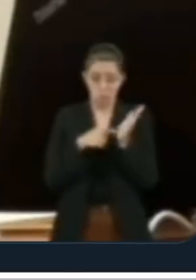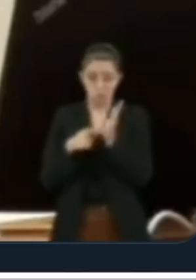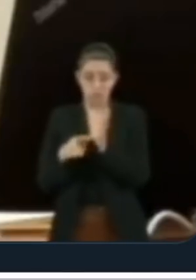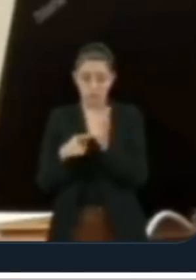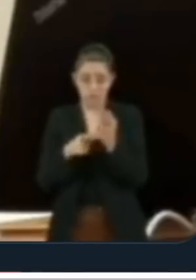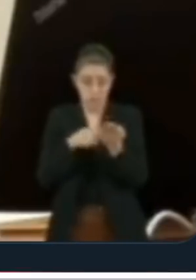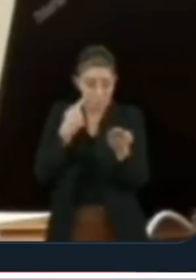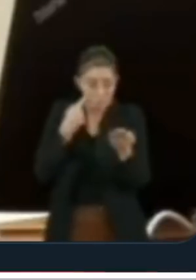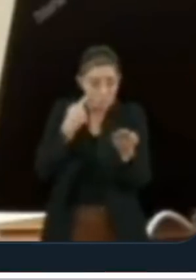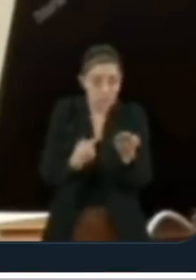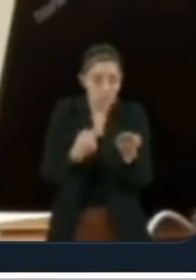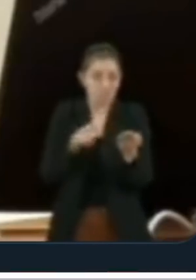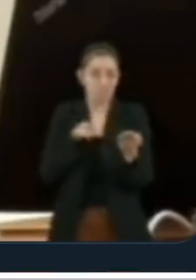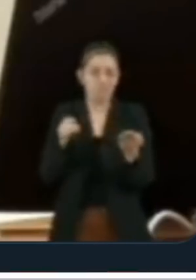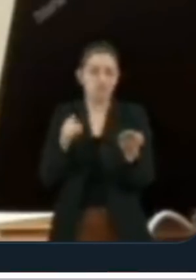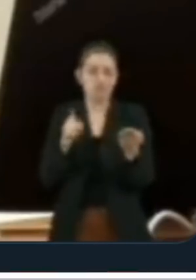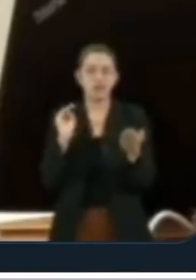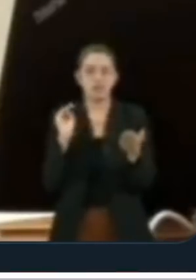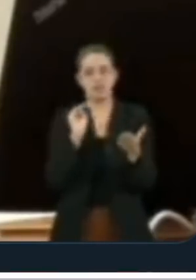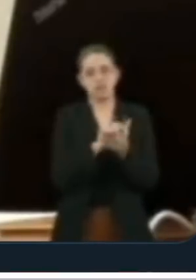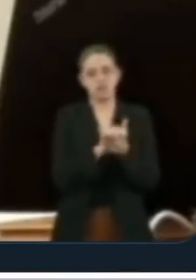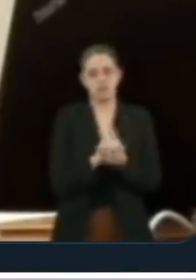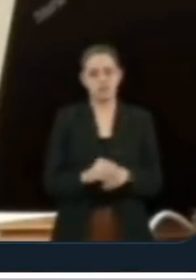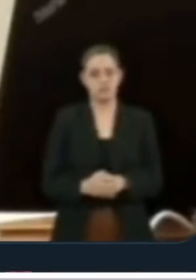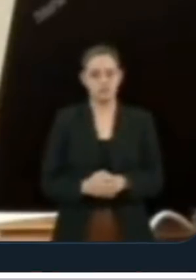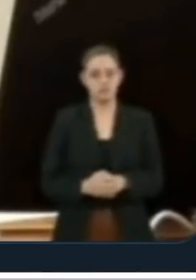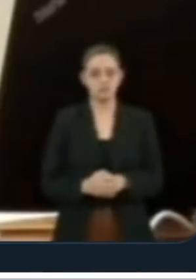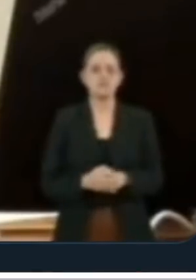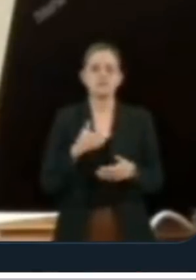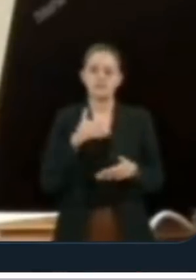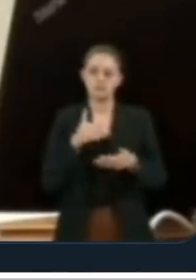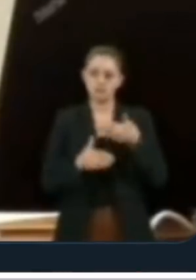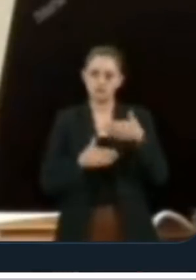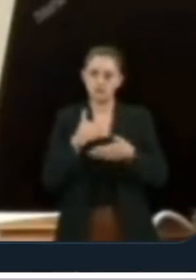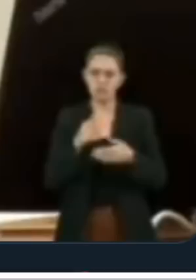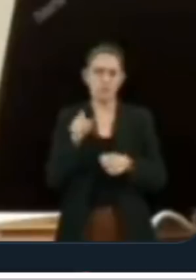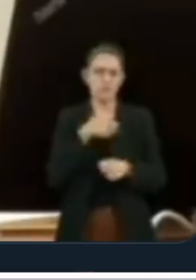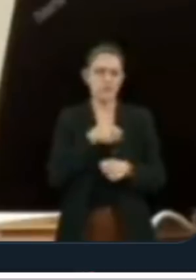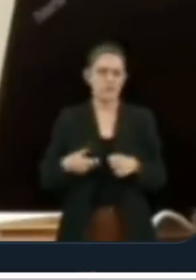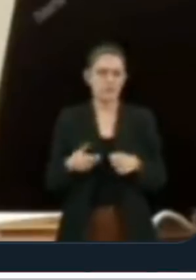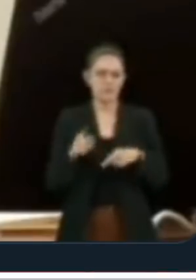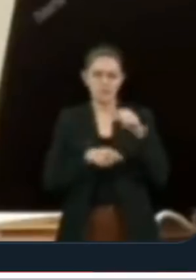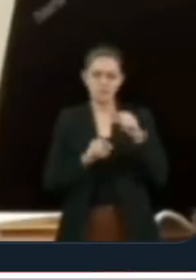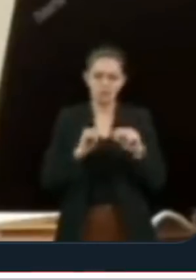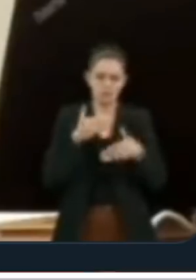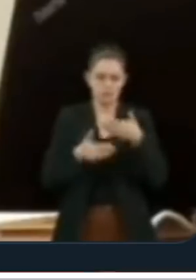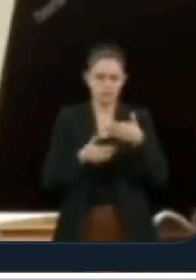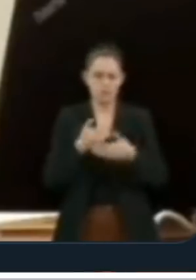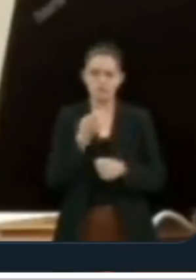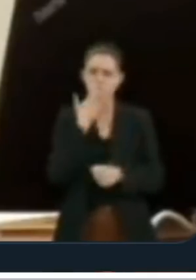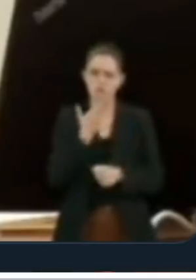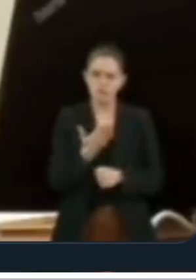claro. La revocación de mandato va y va muy bien gracias a la renovada y